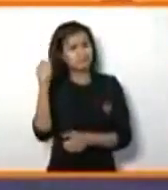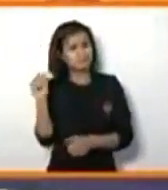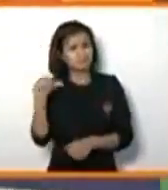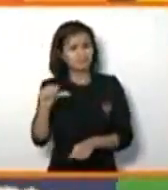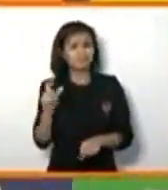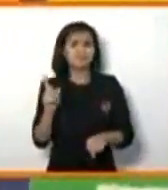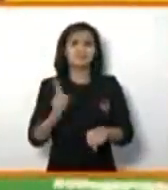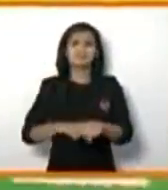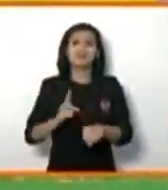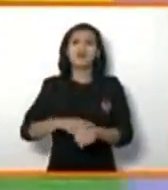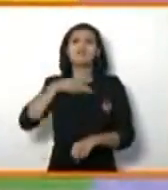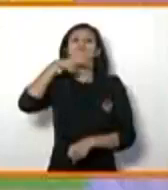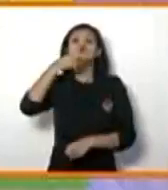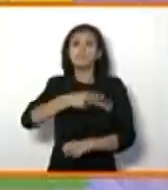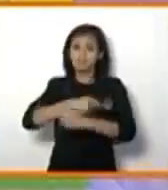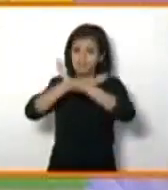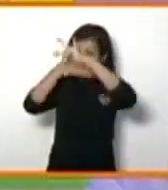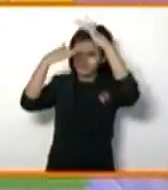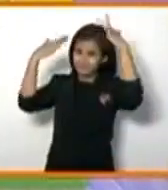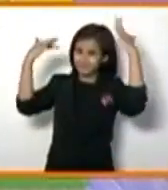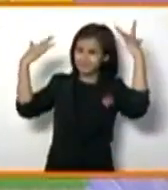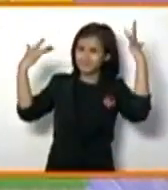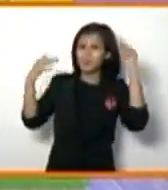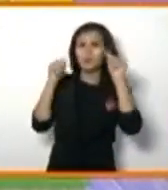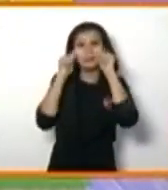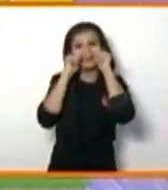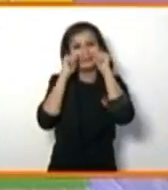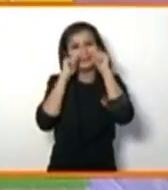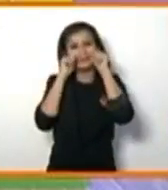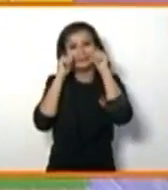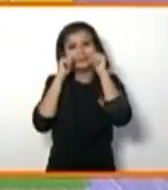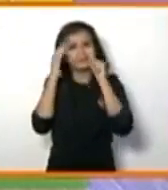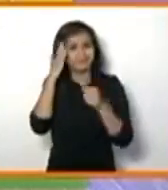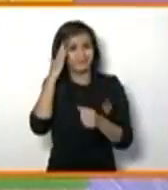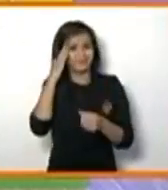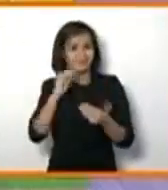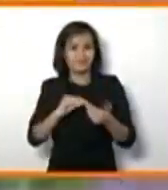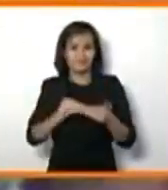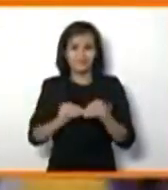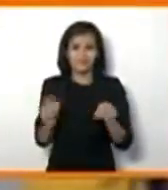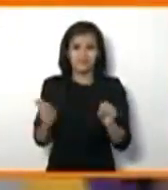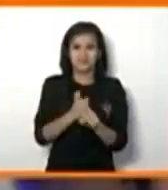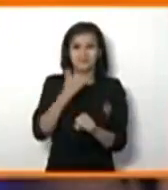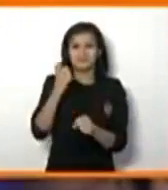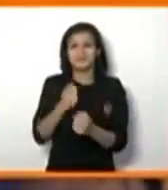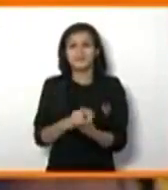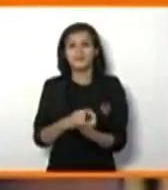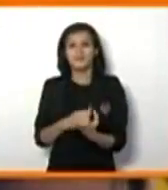una realidad junto a la diaria. Atentos, primer dígito, mucha suerte, y este es